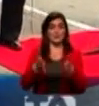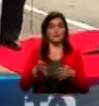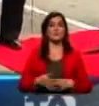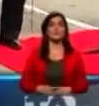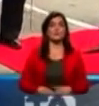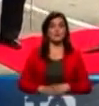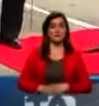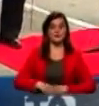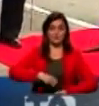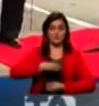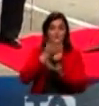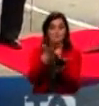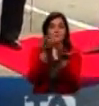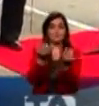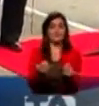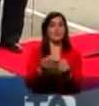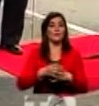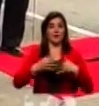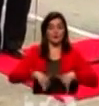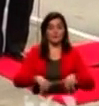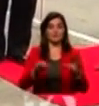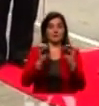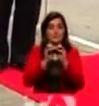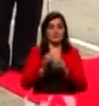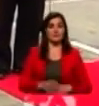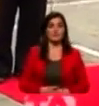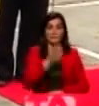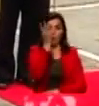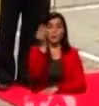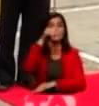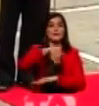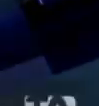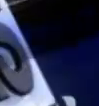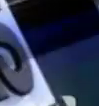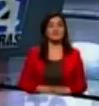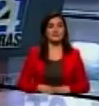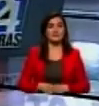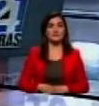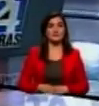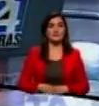Estado. Es nuestro informe hasta esta hora, Liz. Volvemos contigo en los estudios. Muy buenas tardes.